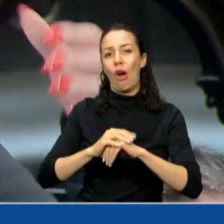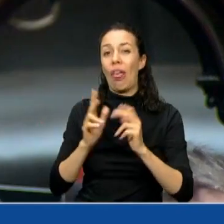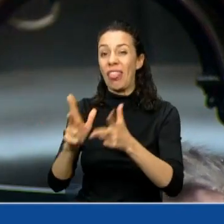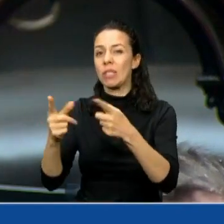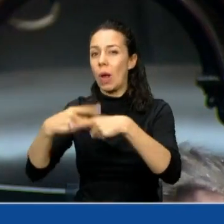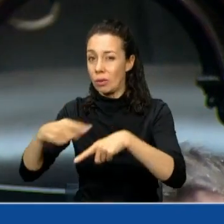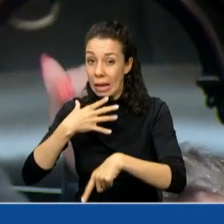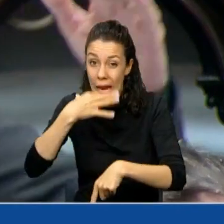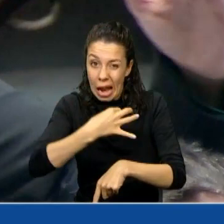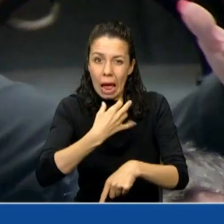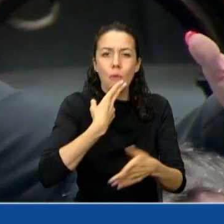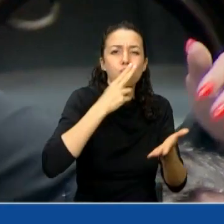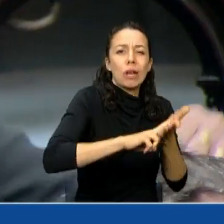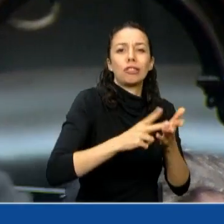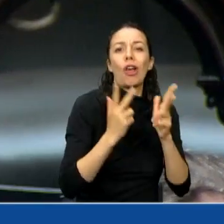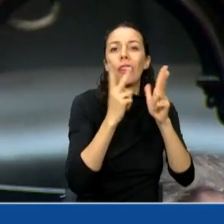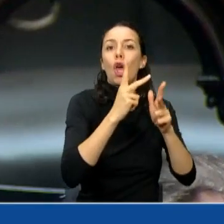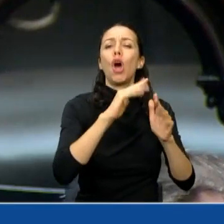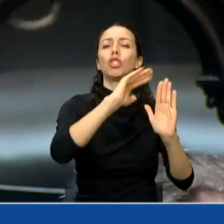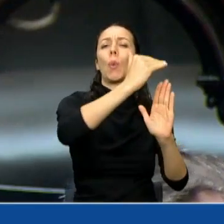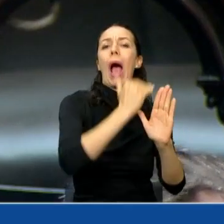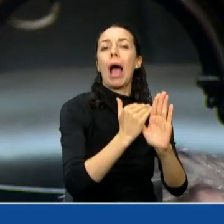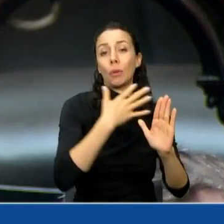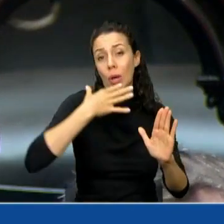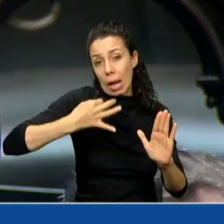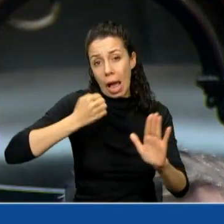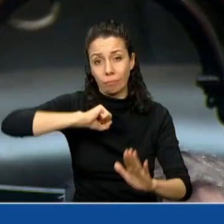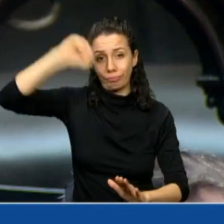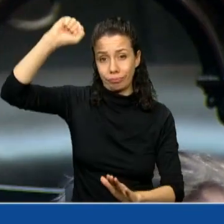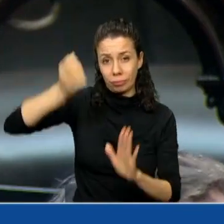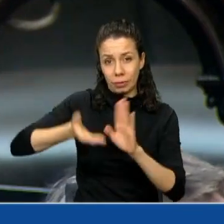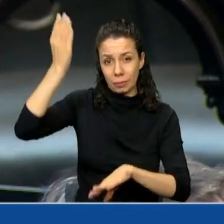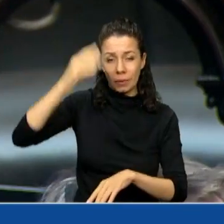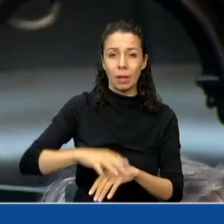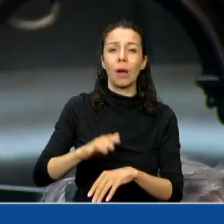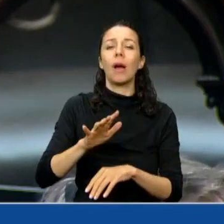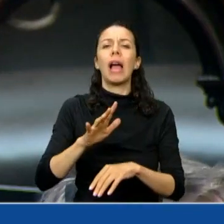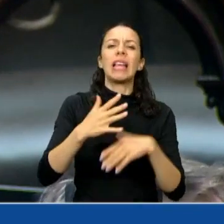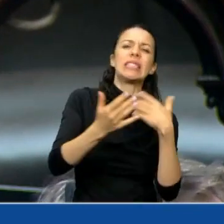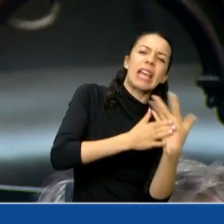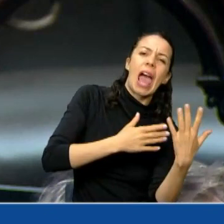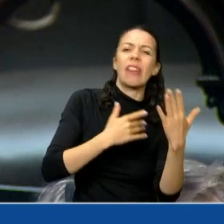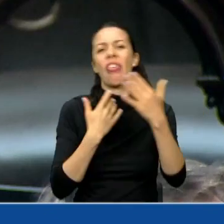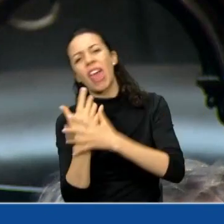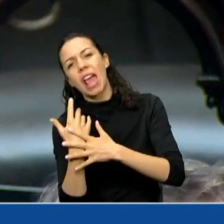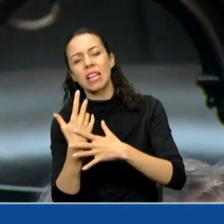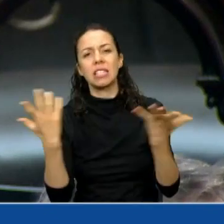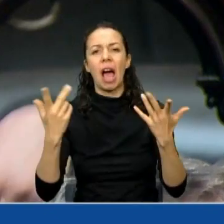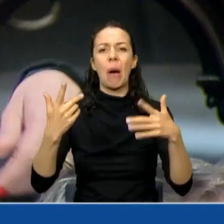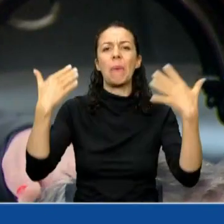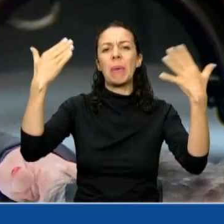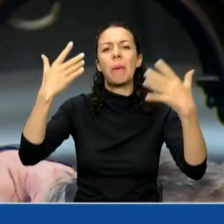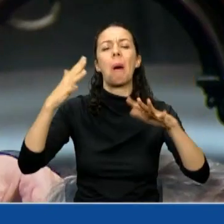los estás subiendo. Populismo con ropa de derecha, populismo con ropa de izquierda, pero al final, ¡viva el